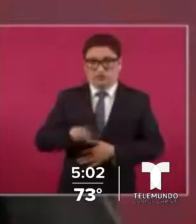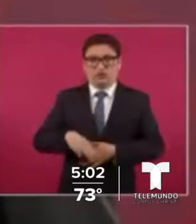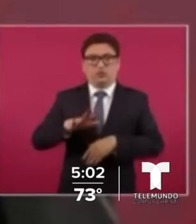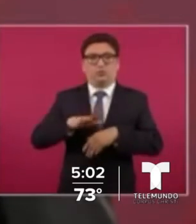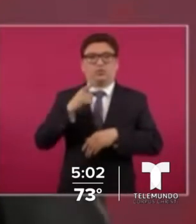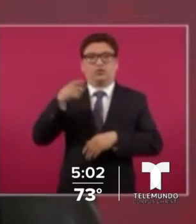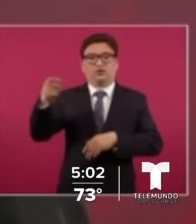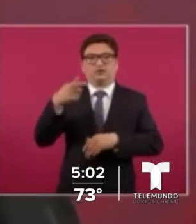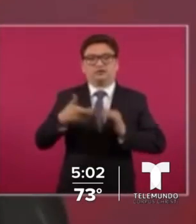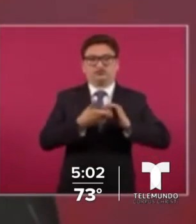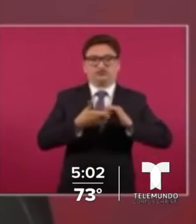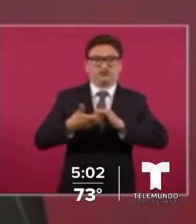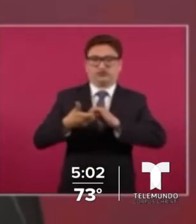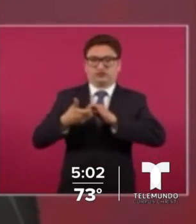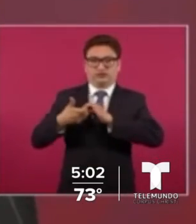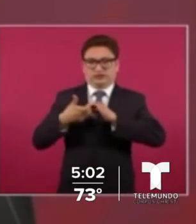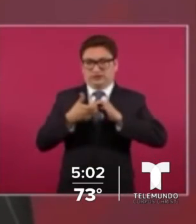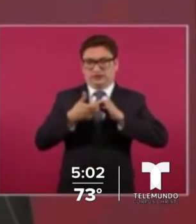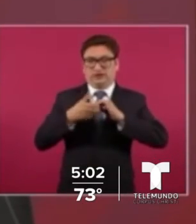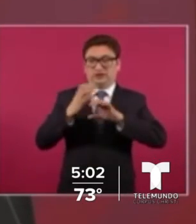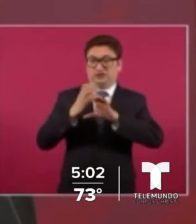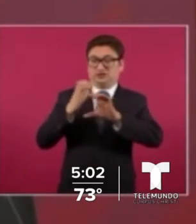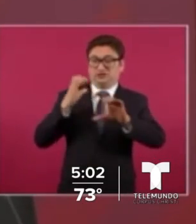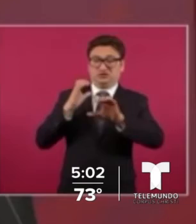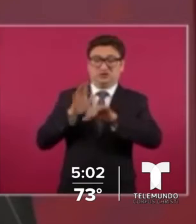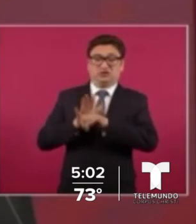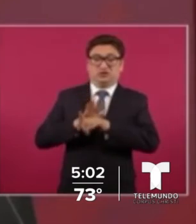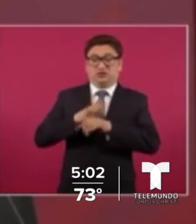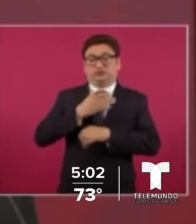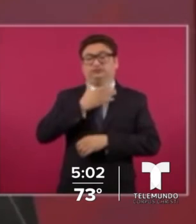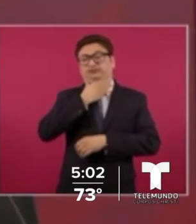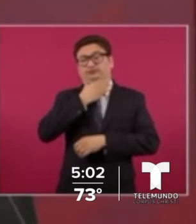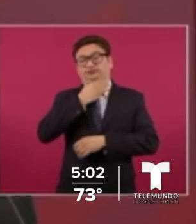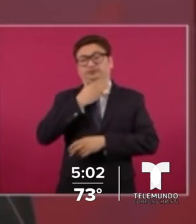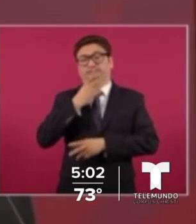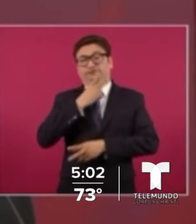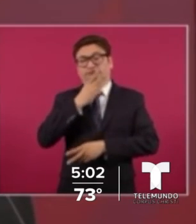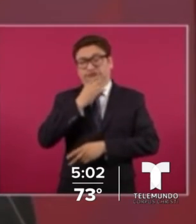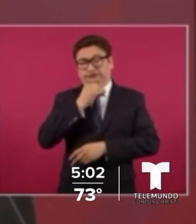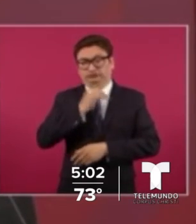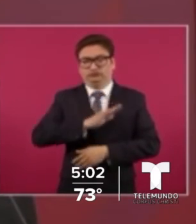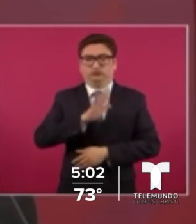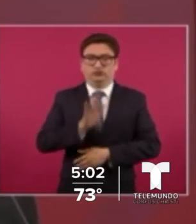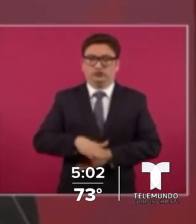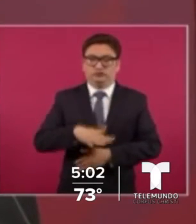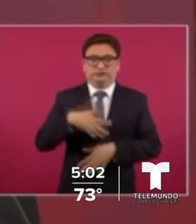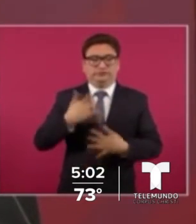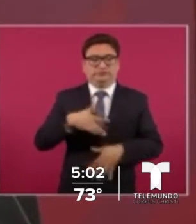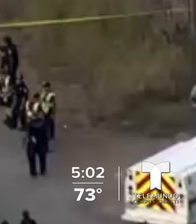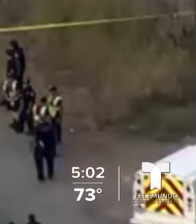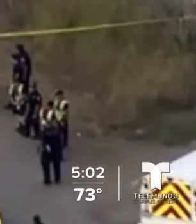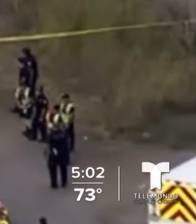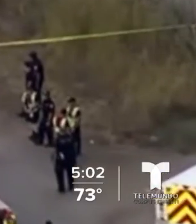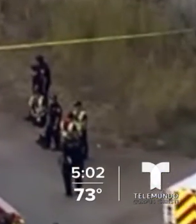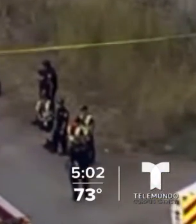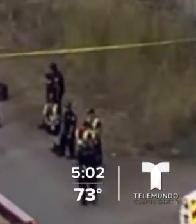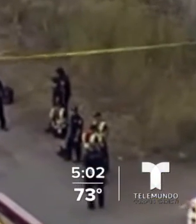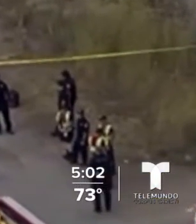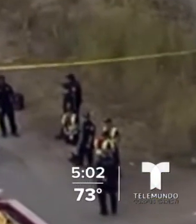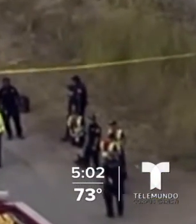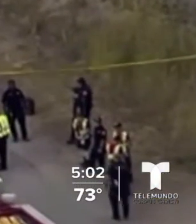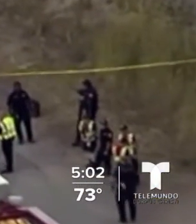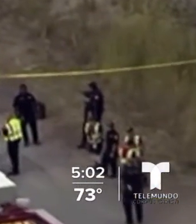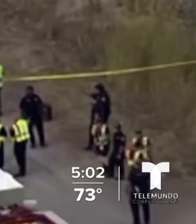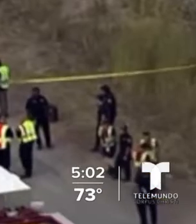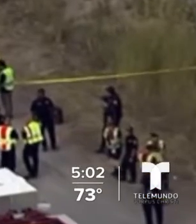mañana tremenda desgracias habló ofreció sus condolencias y confirmó una